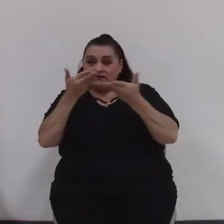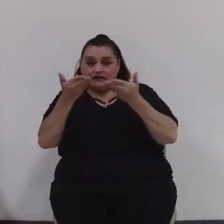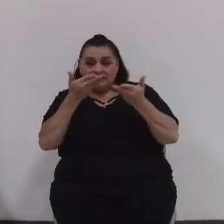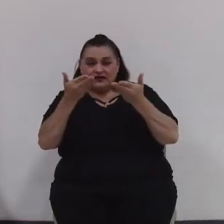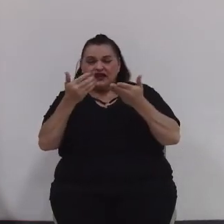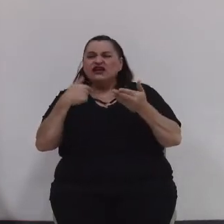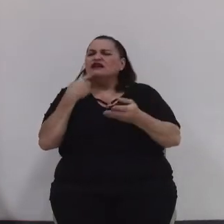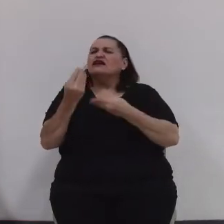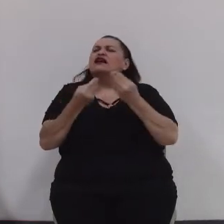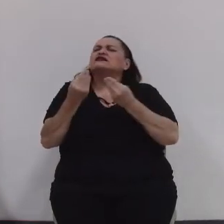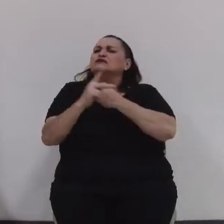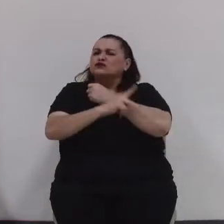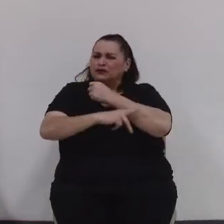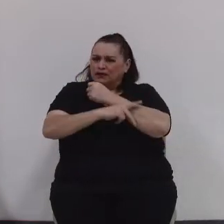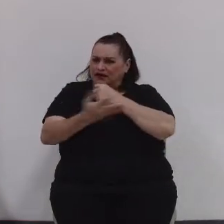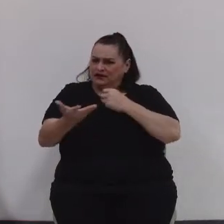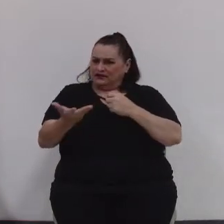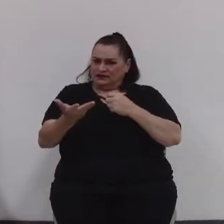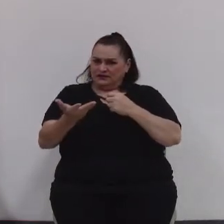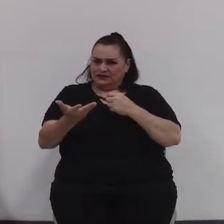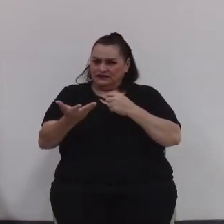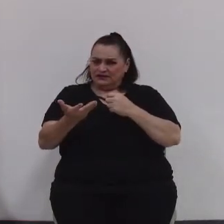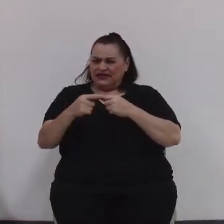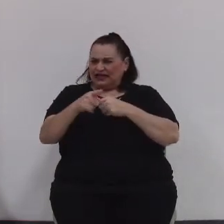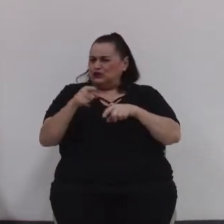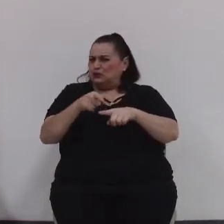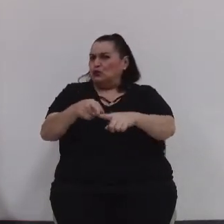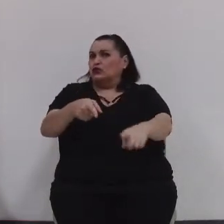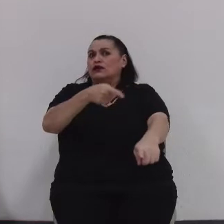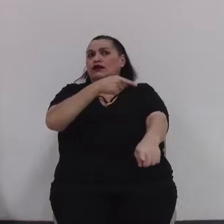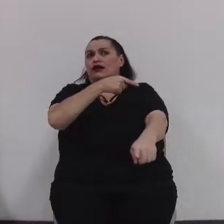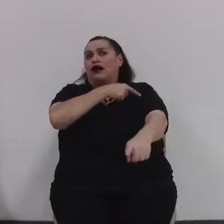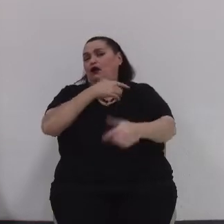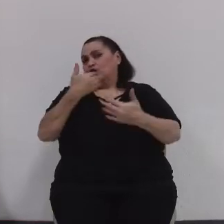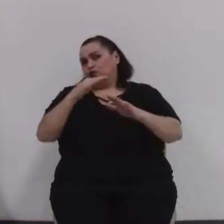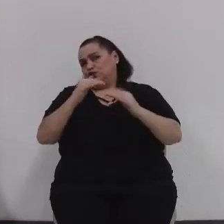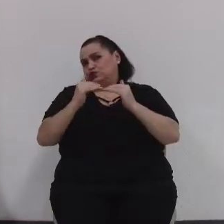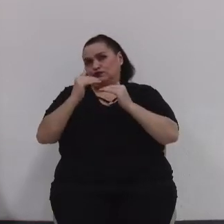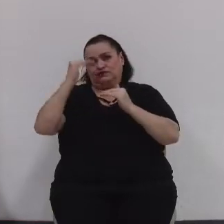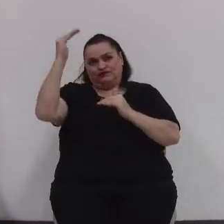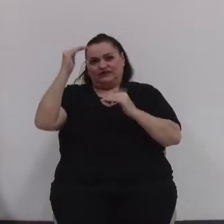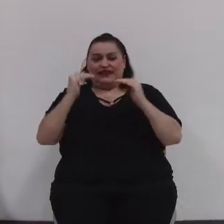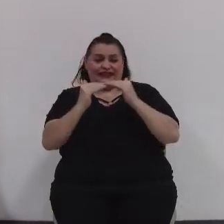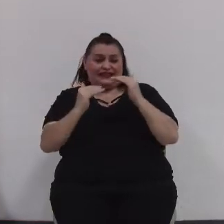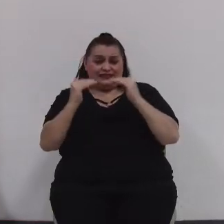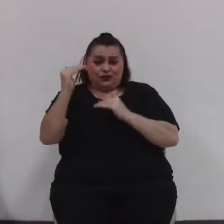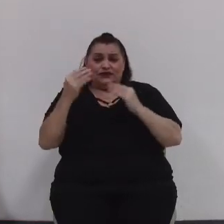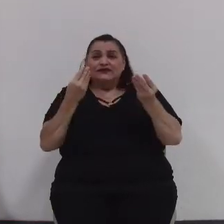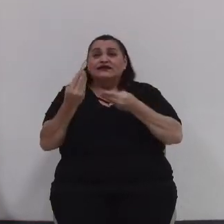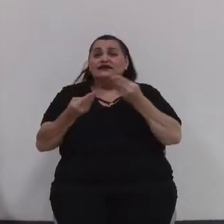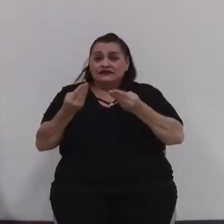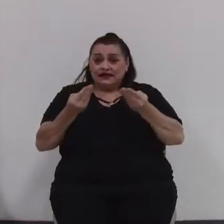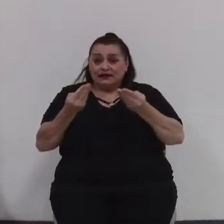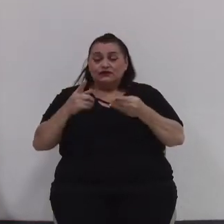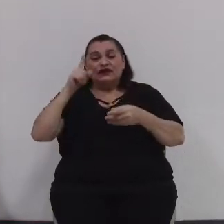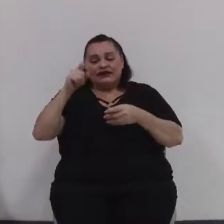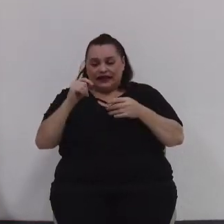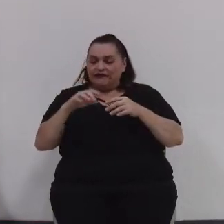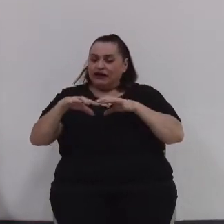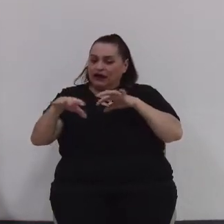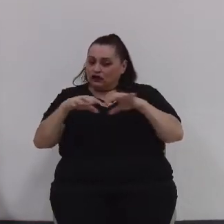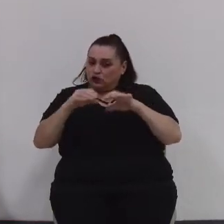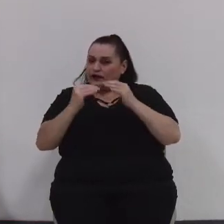qué hacemos con el país? Bueno, eso es como muy largo, muy arriba. ¿Qué hacemos con la desigualdad? No, obviamente tenemos que actuar sobre la desigualdad y